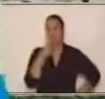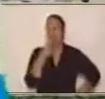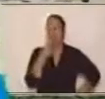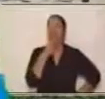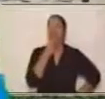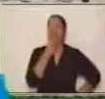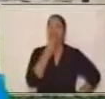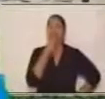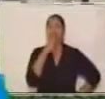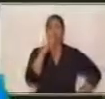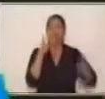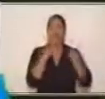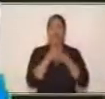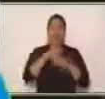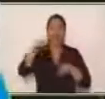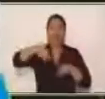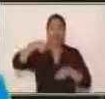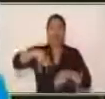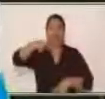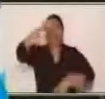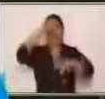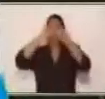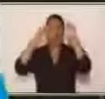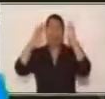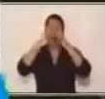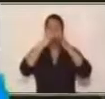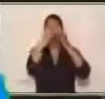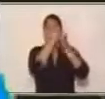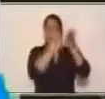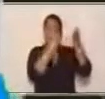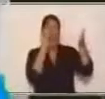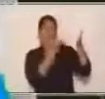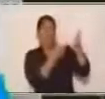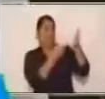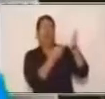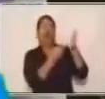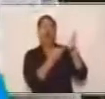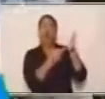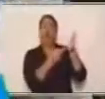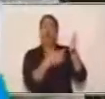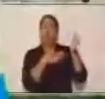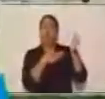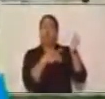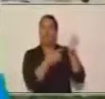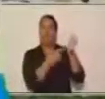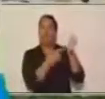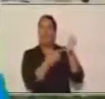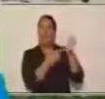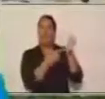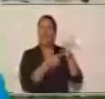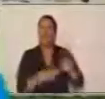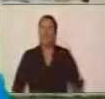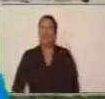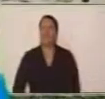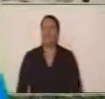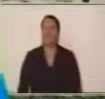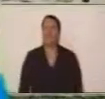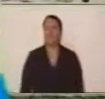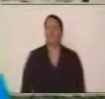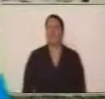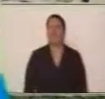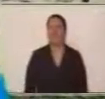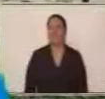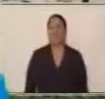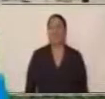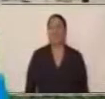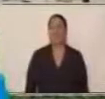nuestro programa. Observemos. Muy bien.